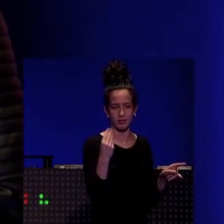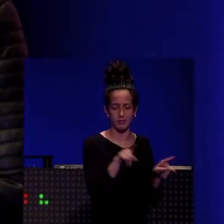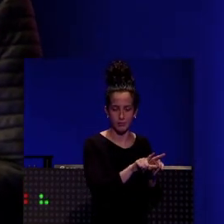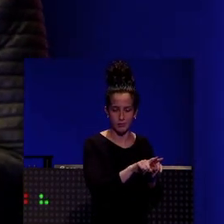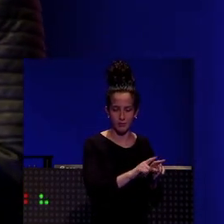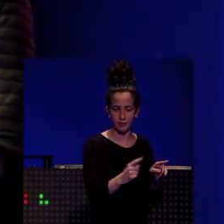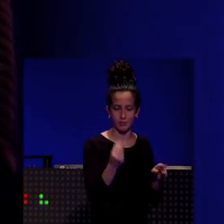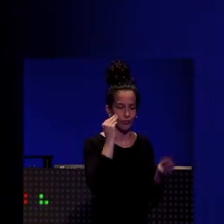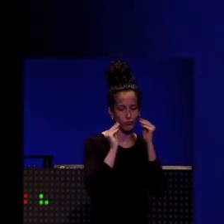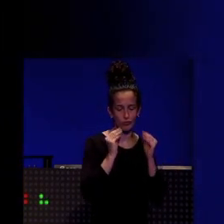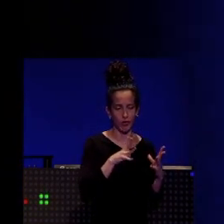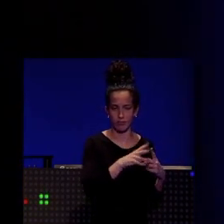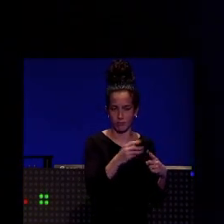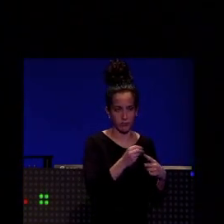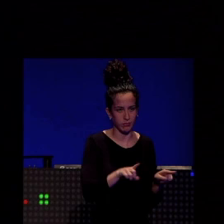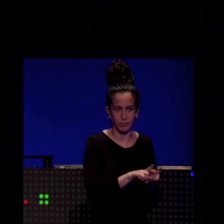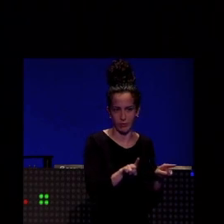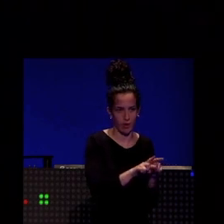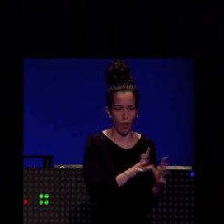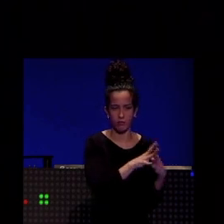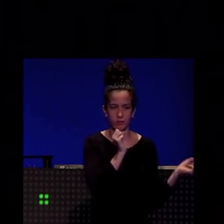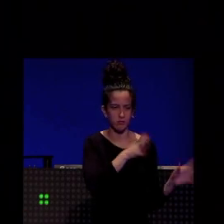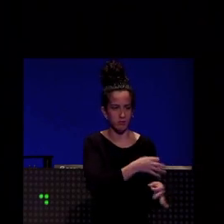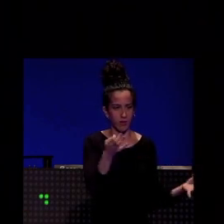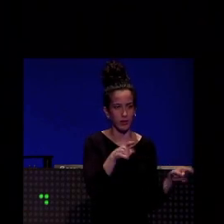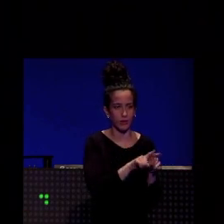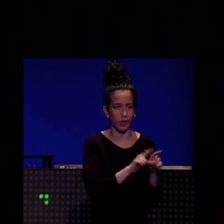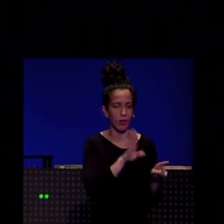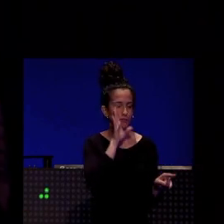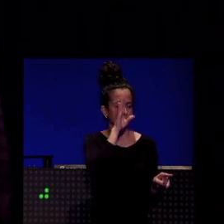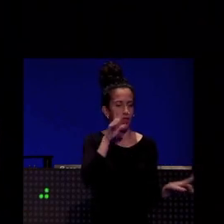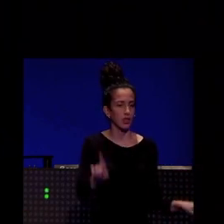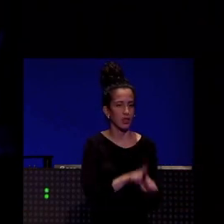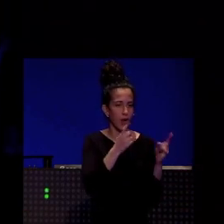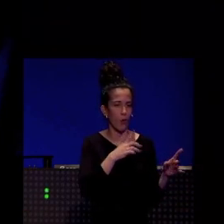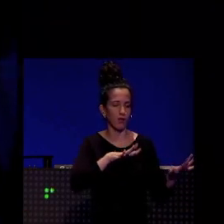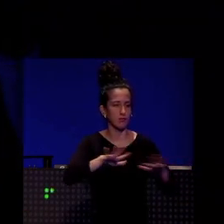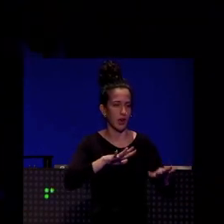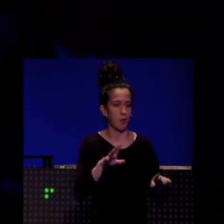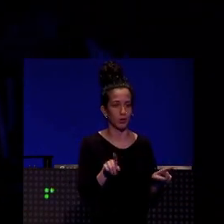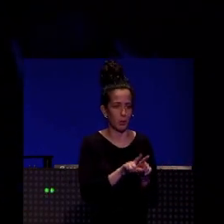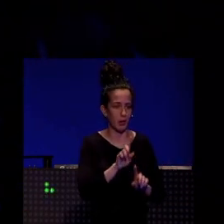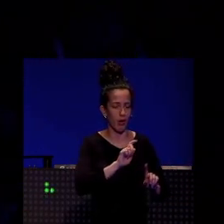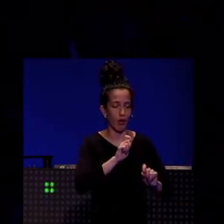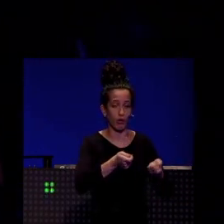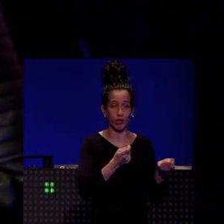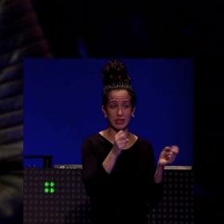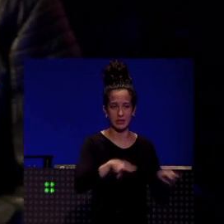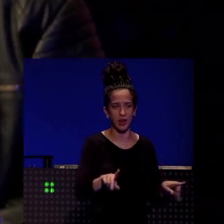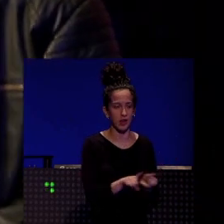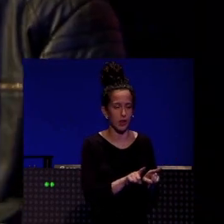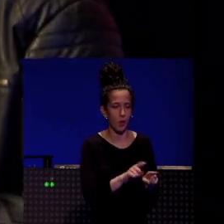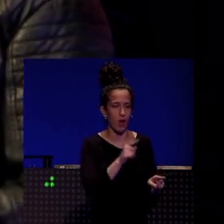se corre es un seísmo sin escala ella el sudor tornado hielo ella es